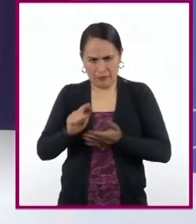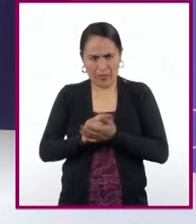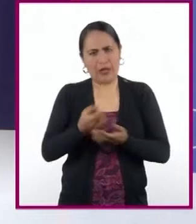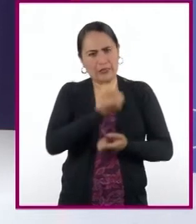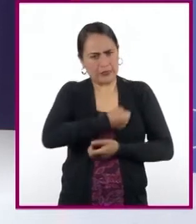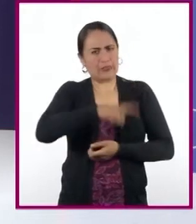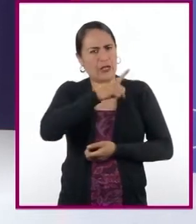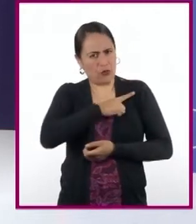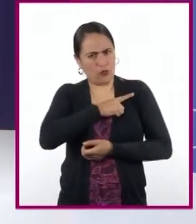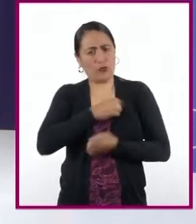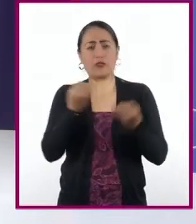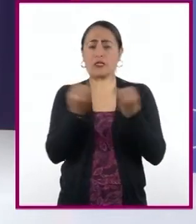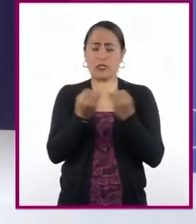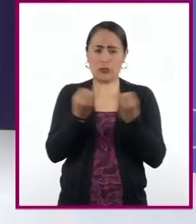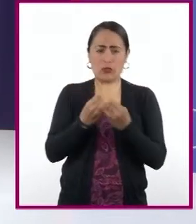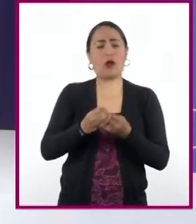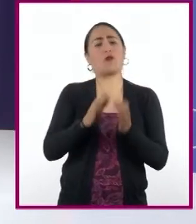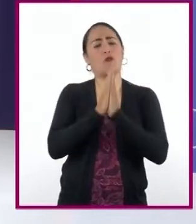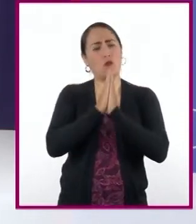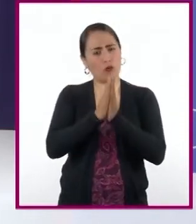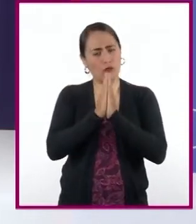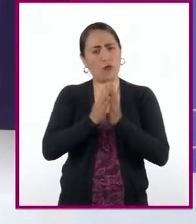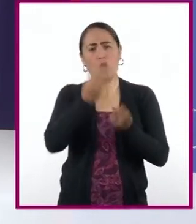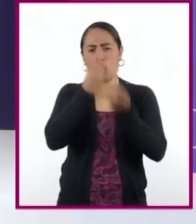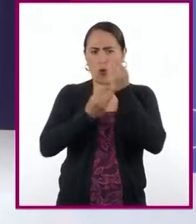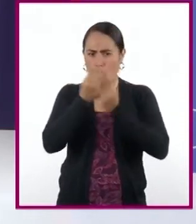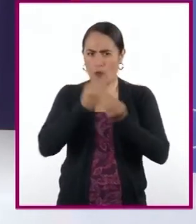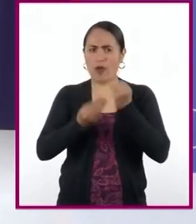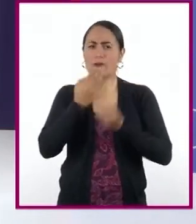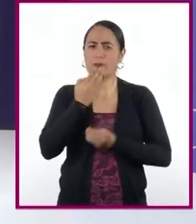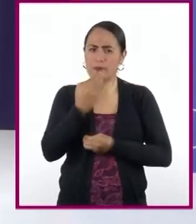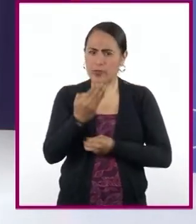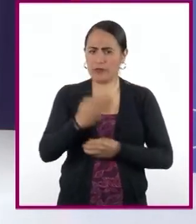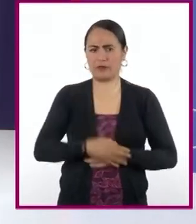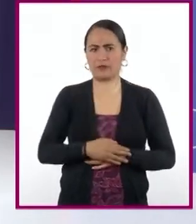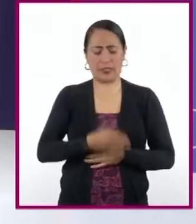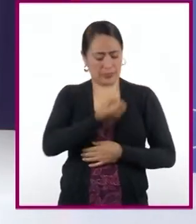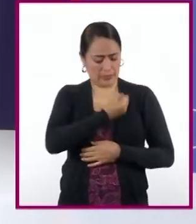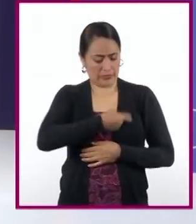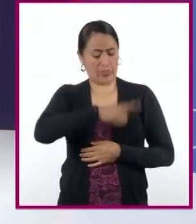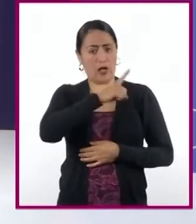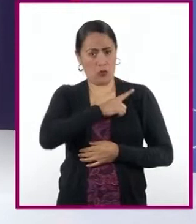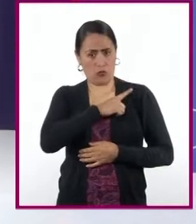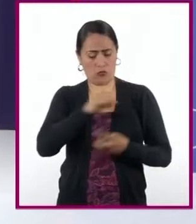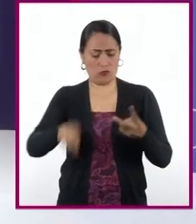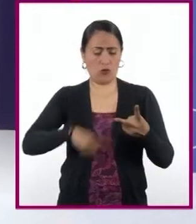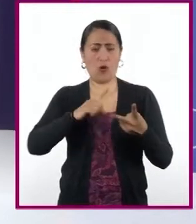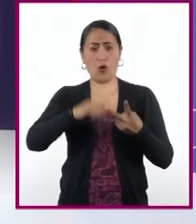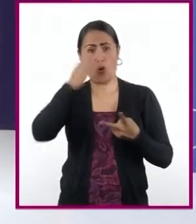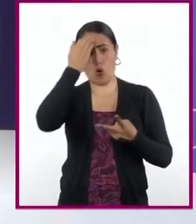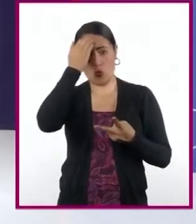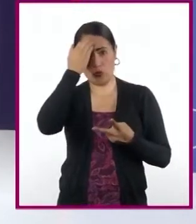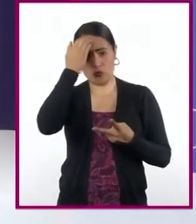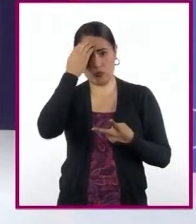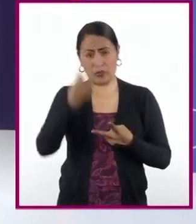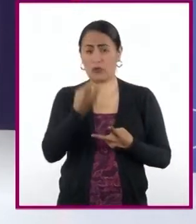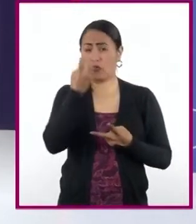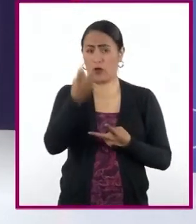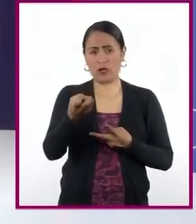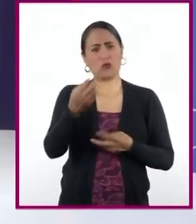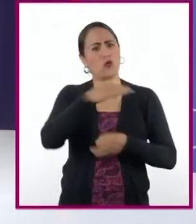de lo posible, mantener una sana alimentación. La salud, como el conocimiento, es una tarea